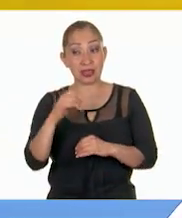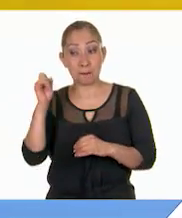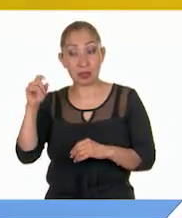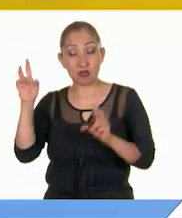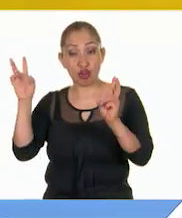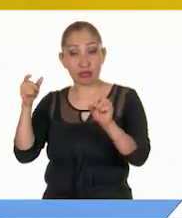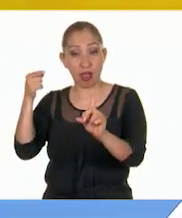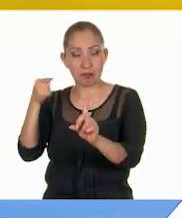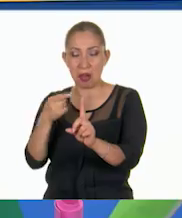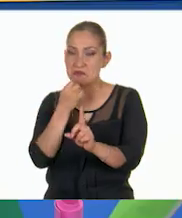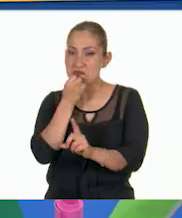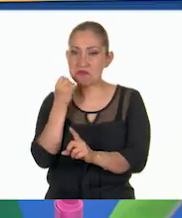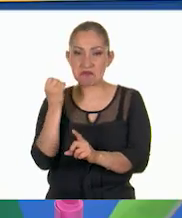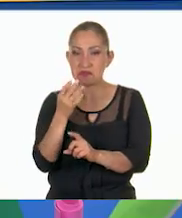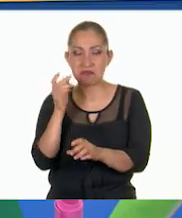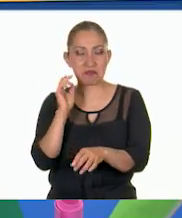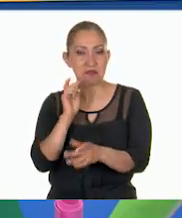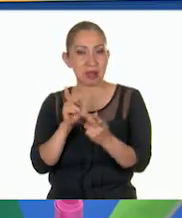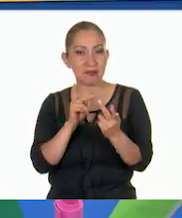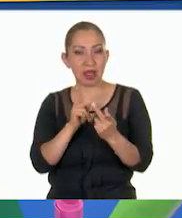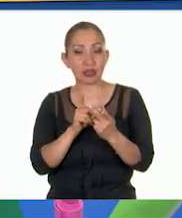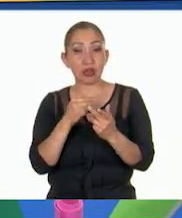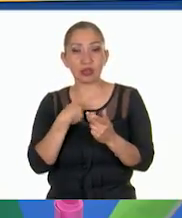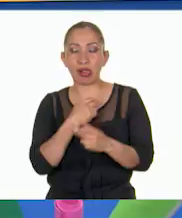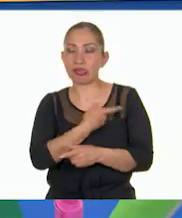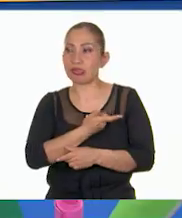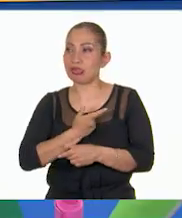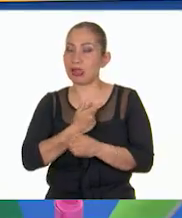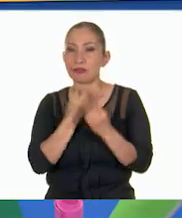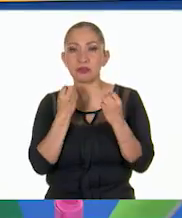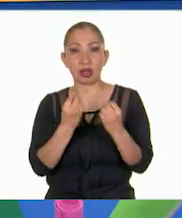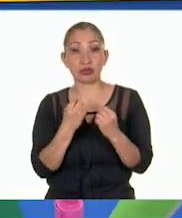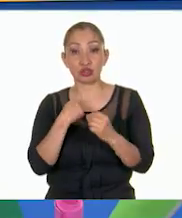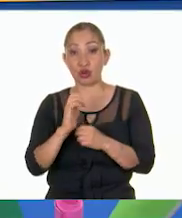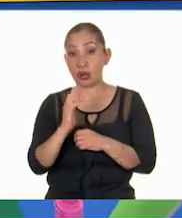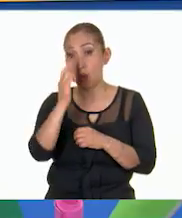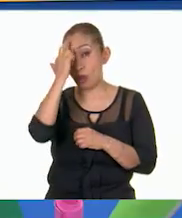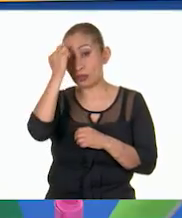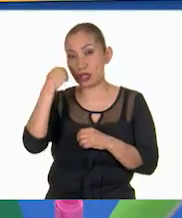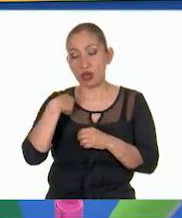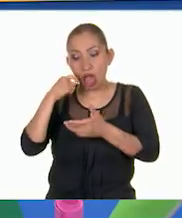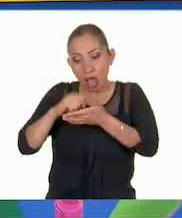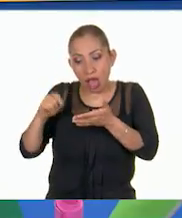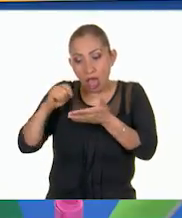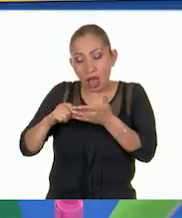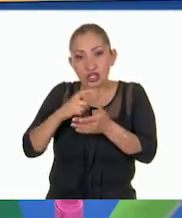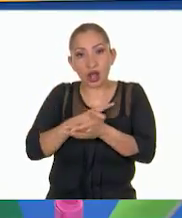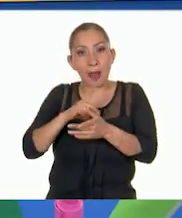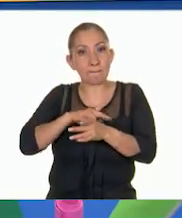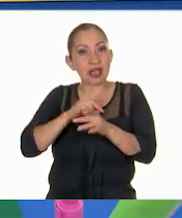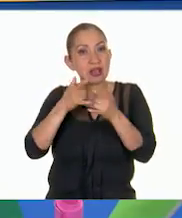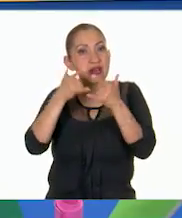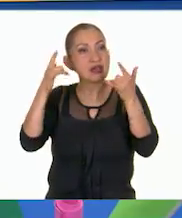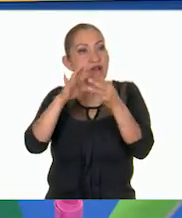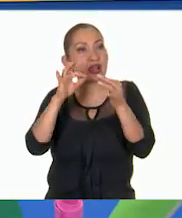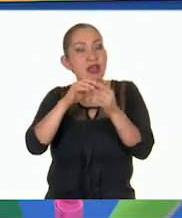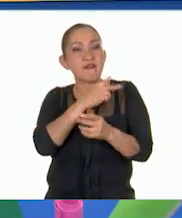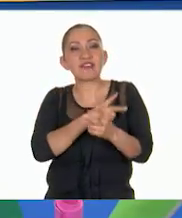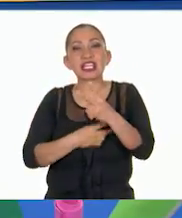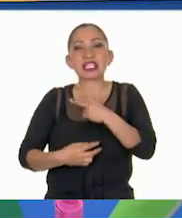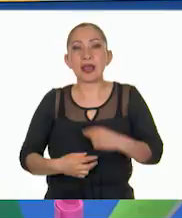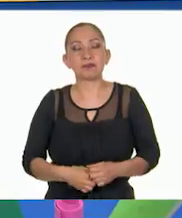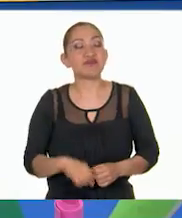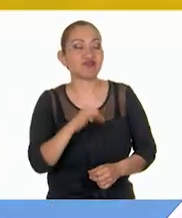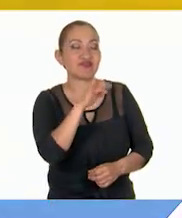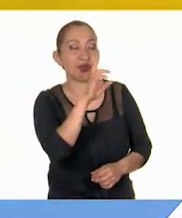este tema está perfecto, Gaby. Pues me apasiona tanto que si lo recuerdas terminé escribiendo sola mi relato sobre Pancho Villa.